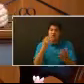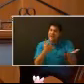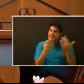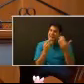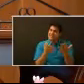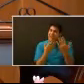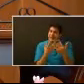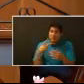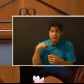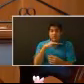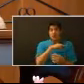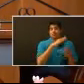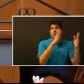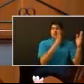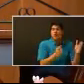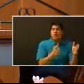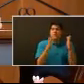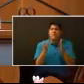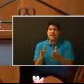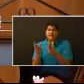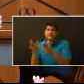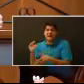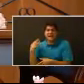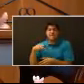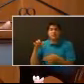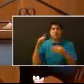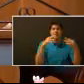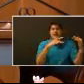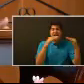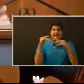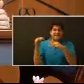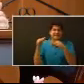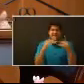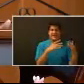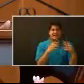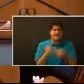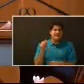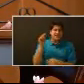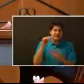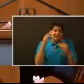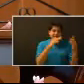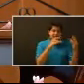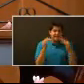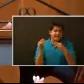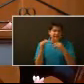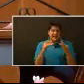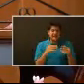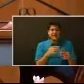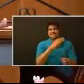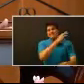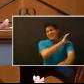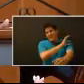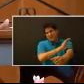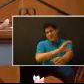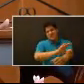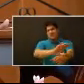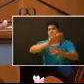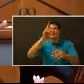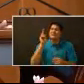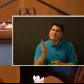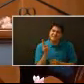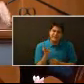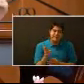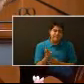a que nos enlistemos, a que nos preparemos para la batalla. Y la batalla se da continuamente, hermano.